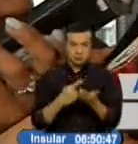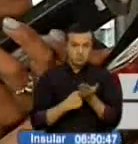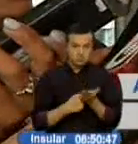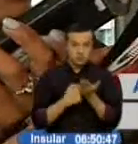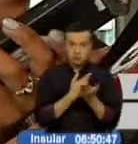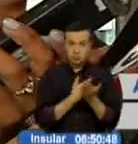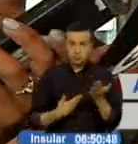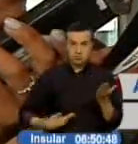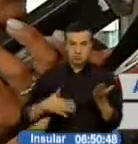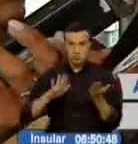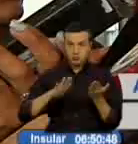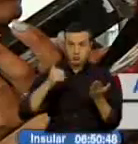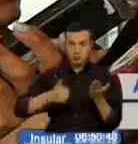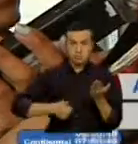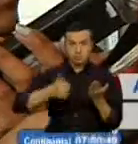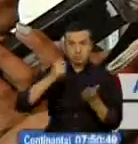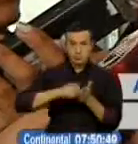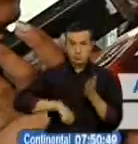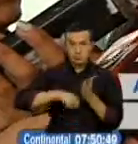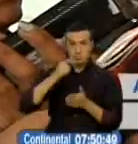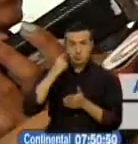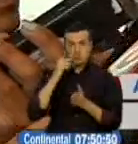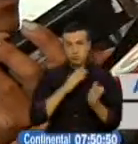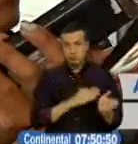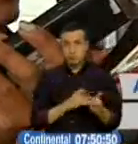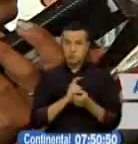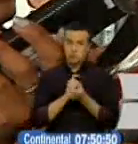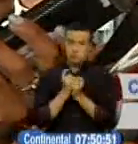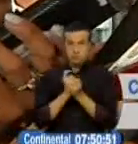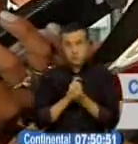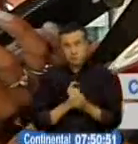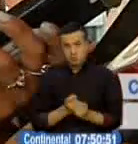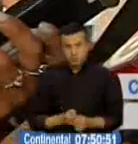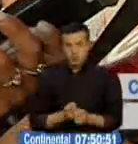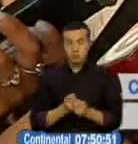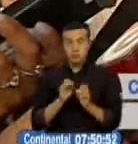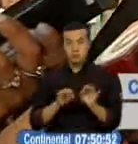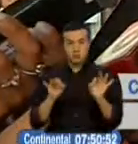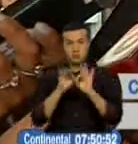del presidente para poder establecer algunas modificaciones y